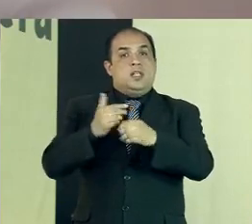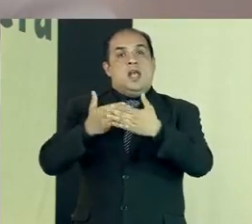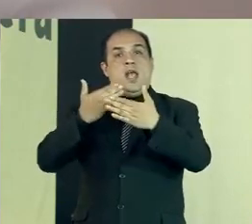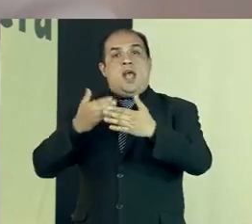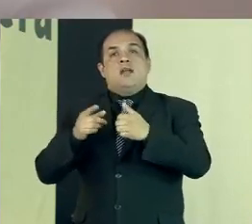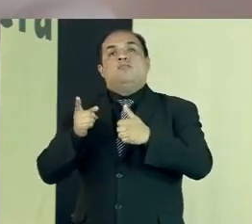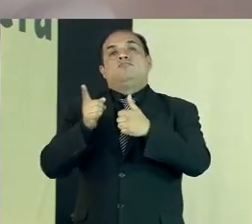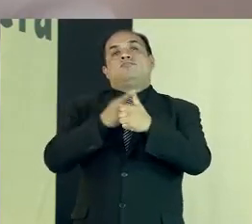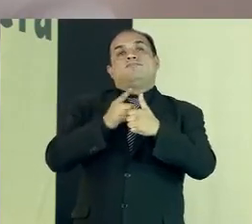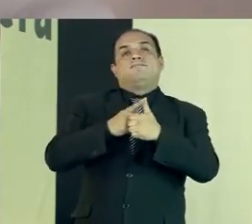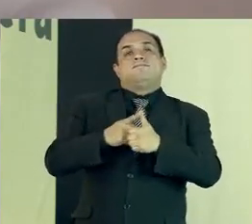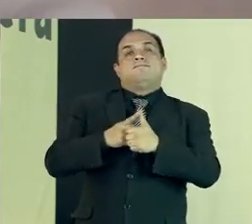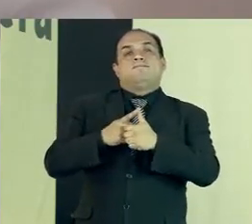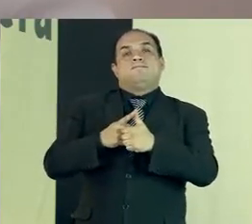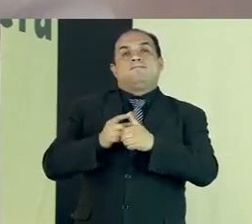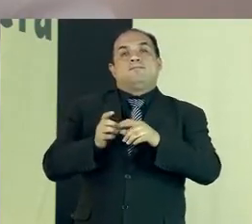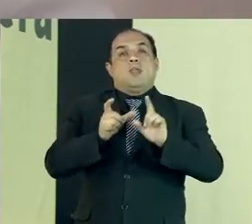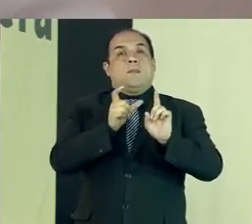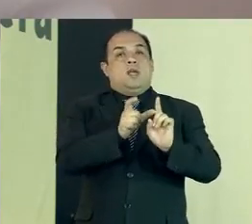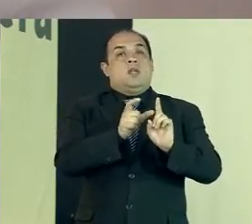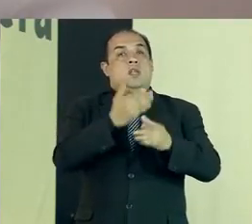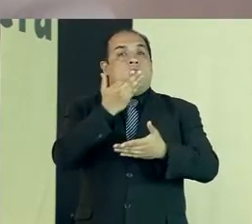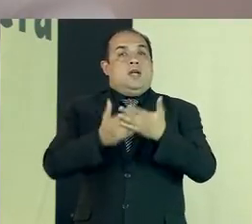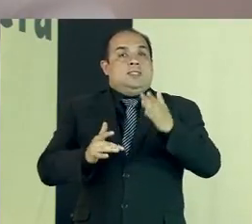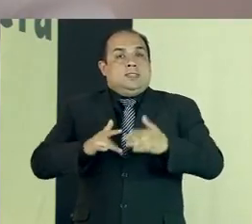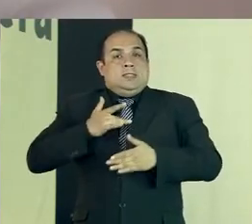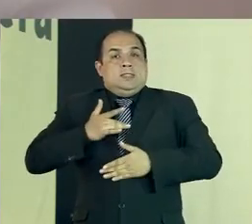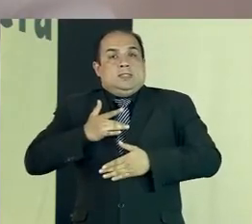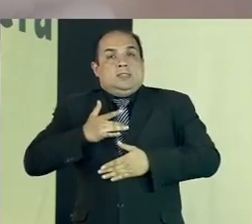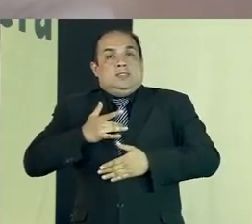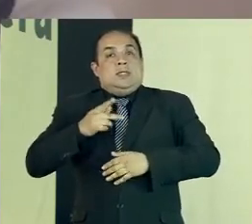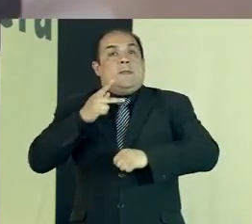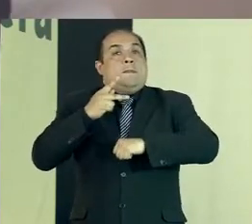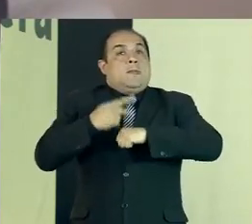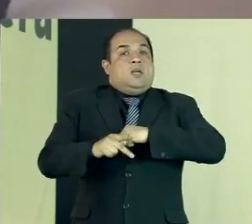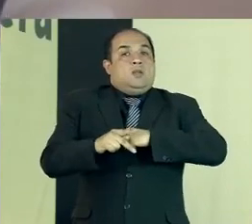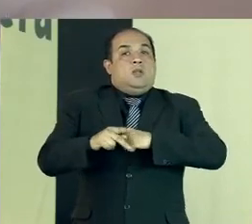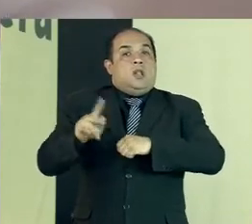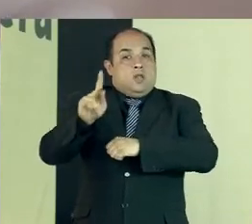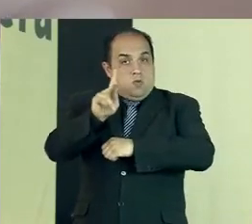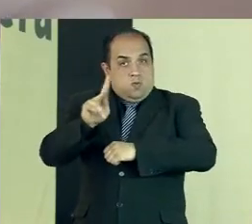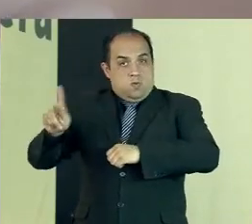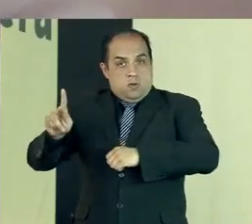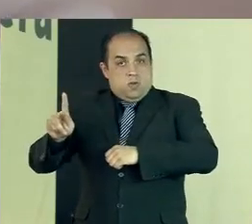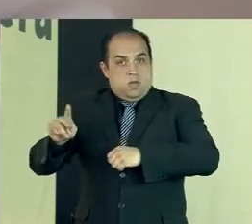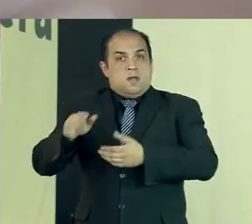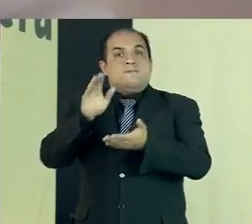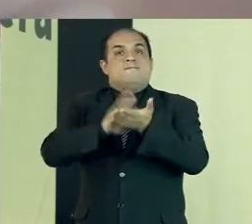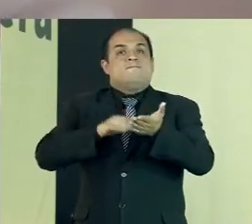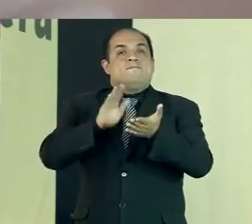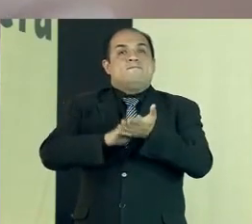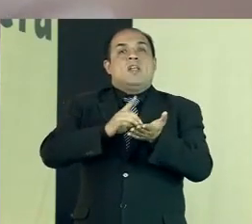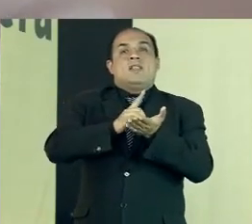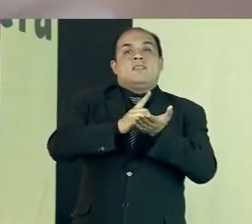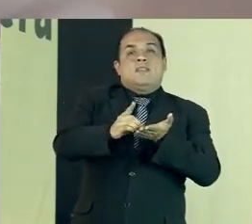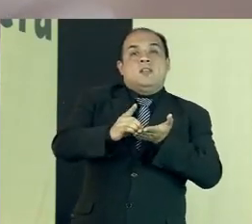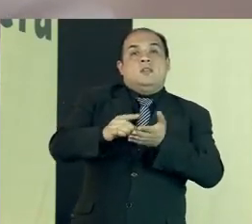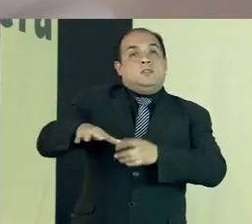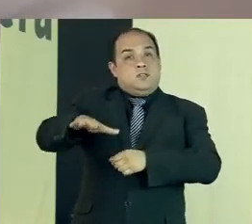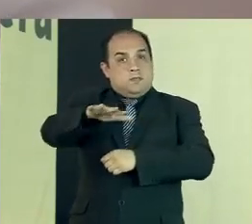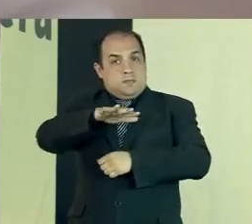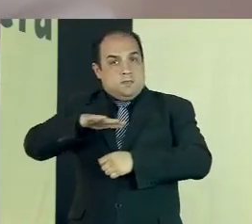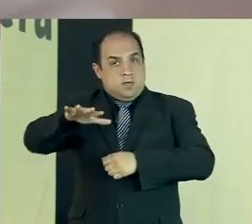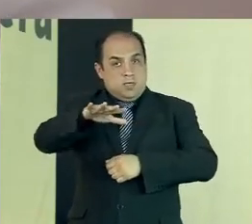han sido privilegiados y hoy se sienten amenazados por un pueblo que reclama su derecho su